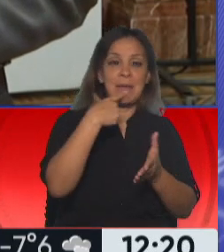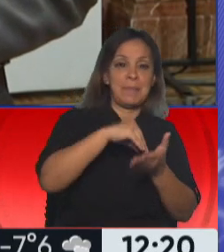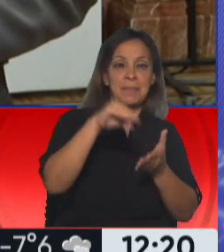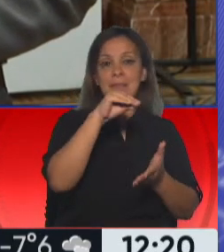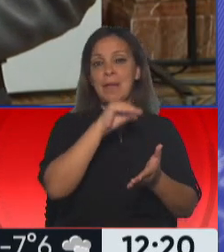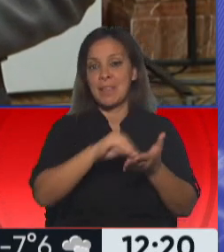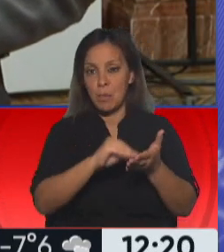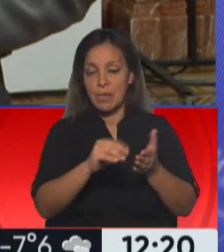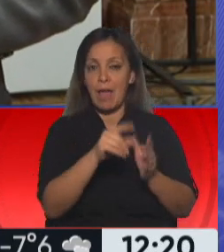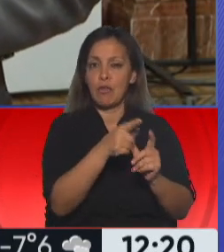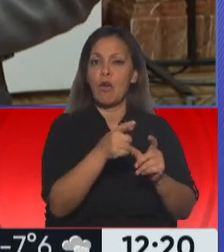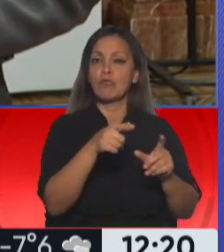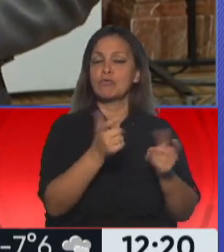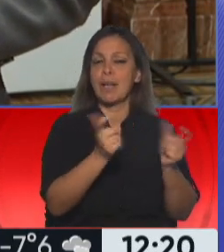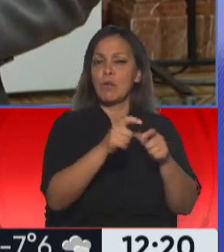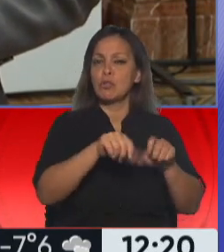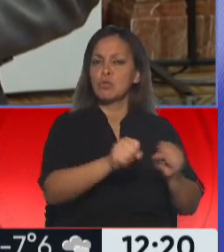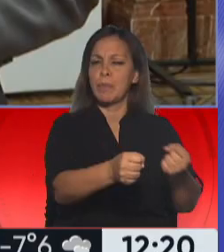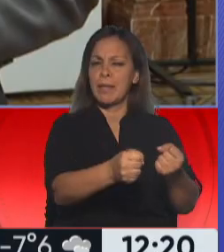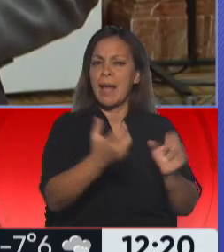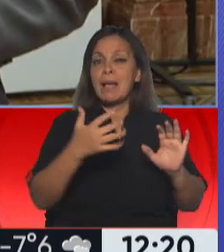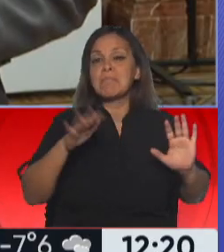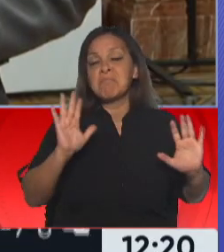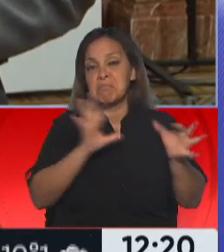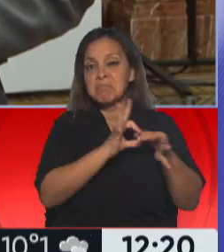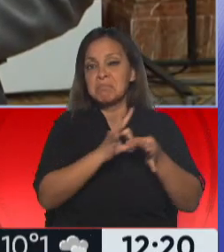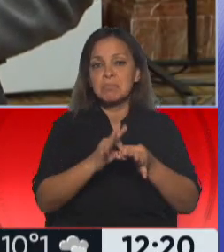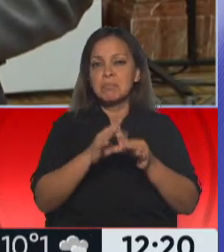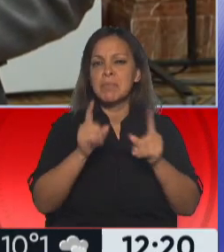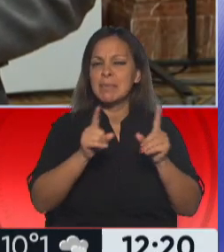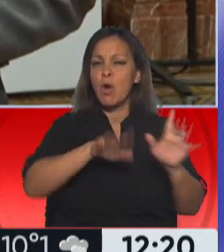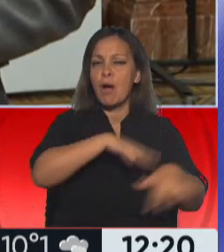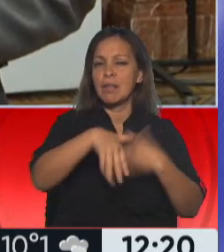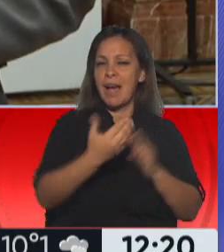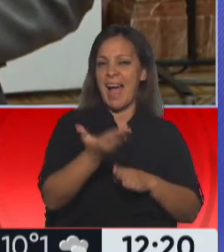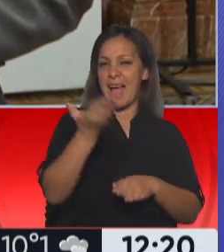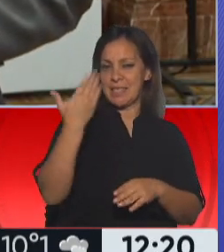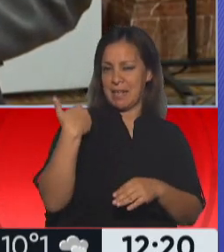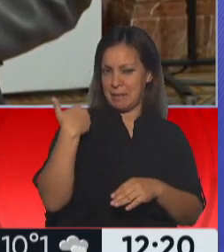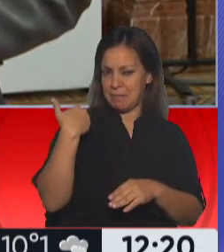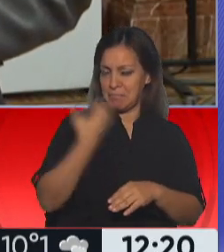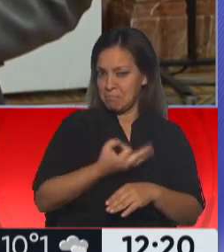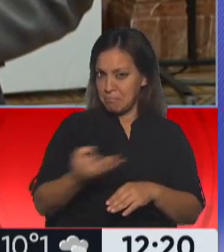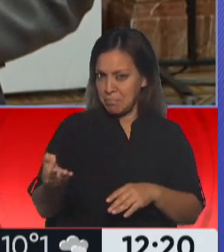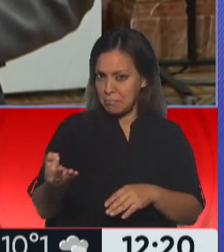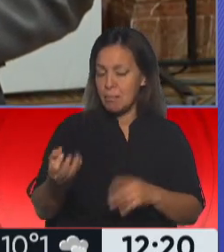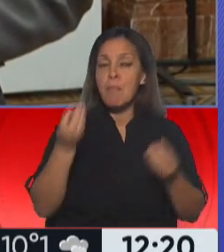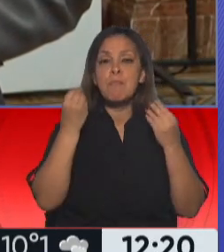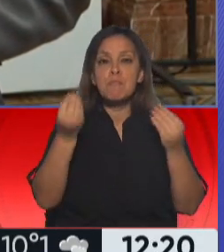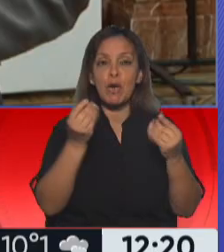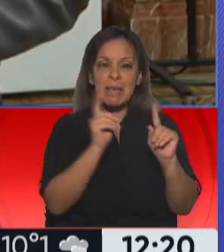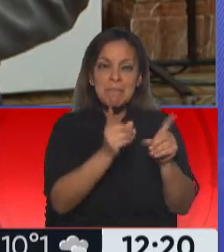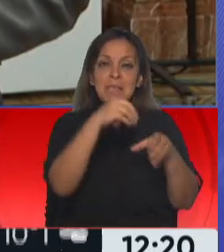de ayer, el cual me gustaría que puedas contarnos qué es lo que pasó? Porque se vio a los libertarios entre